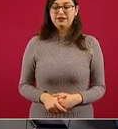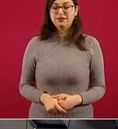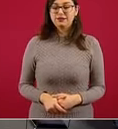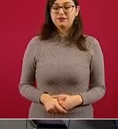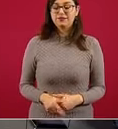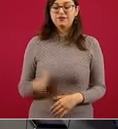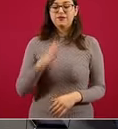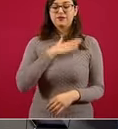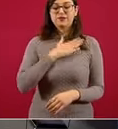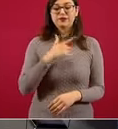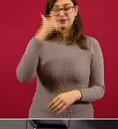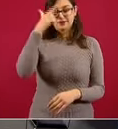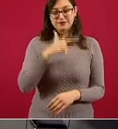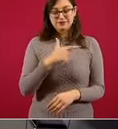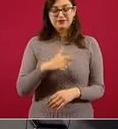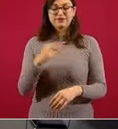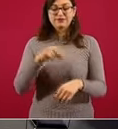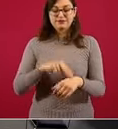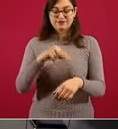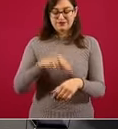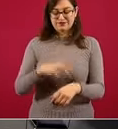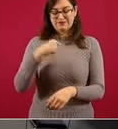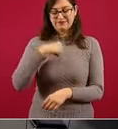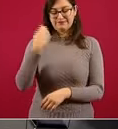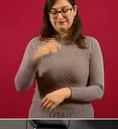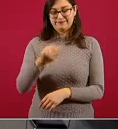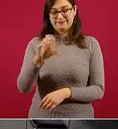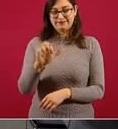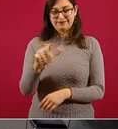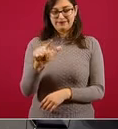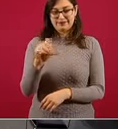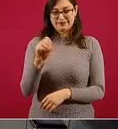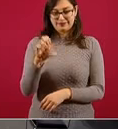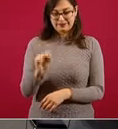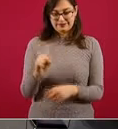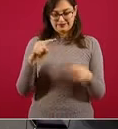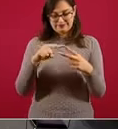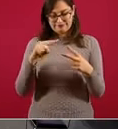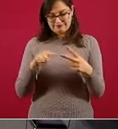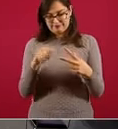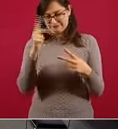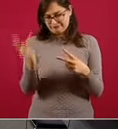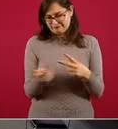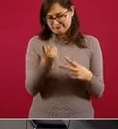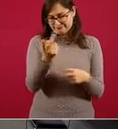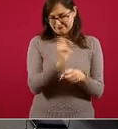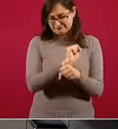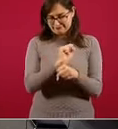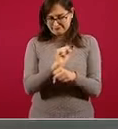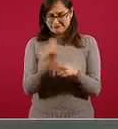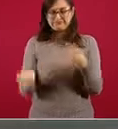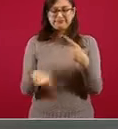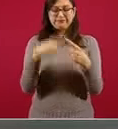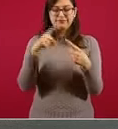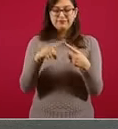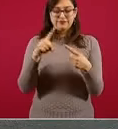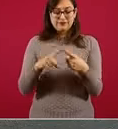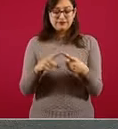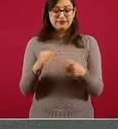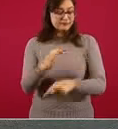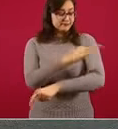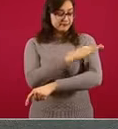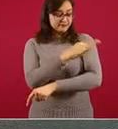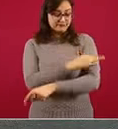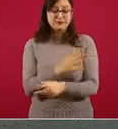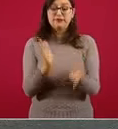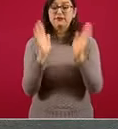Buenas noches, doctor. Carlos Avaroa, del 1+1. Disculpe, son dos preguntas muy sencillas. La primera, ya está la vacunación. En el caso